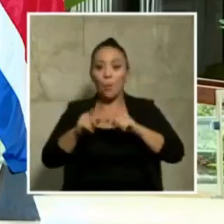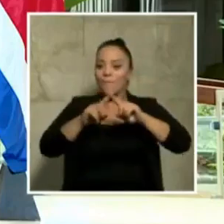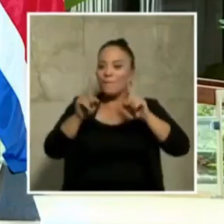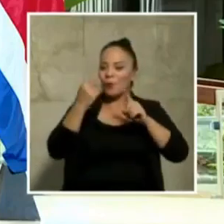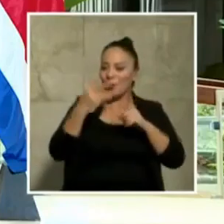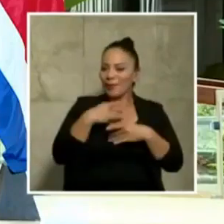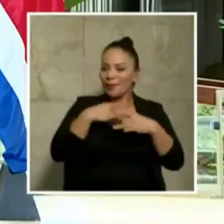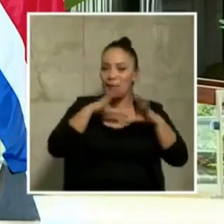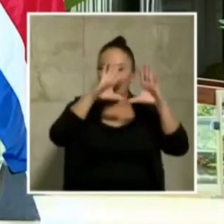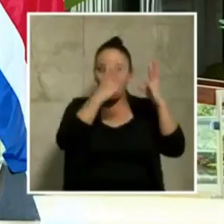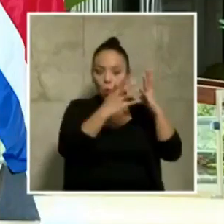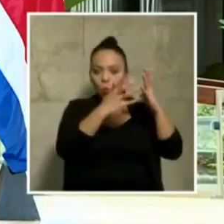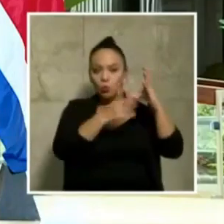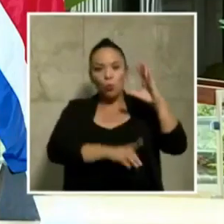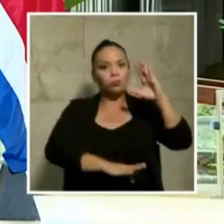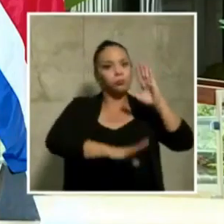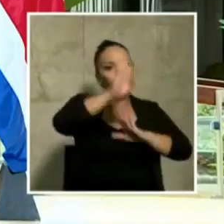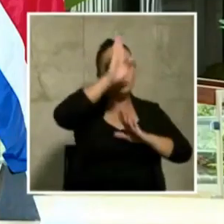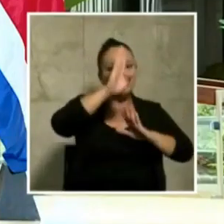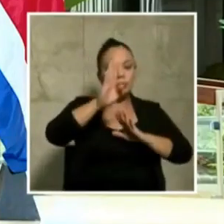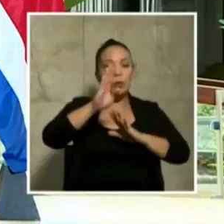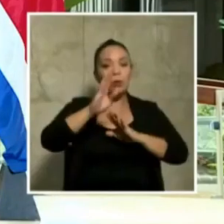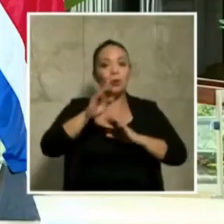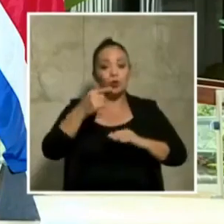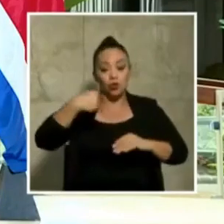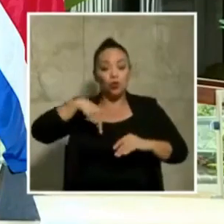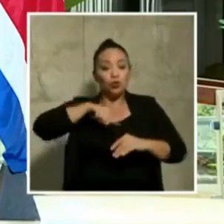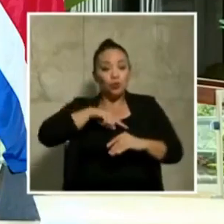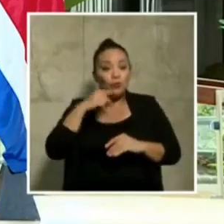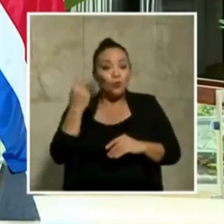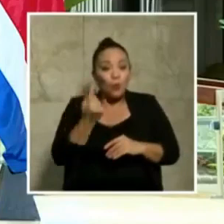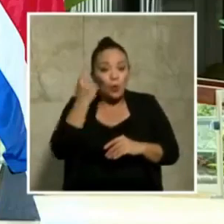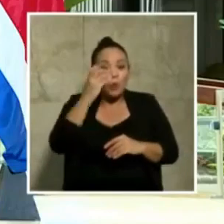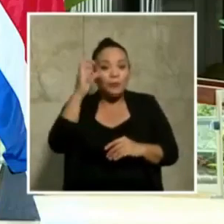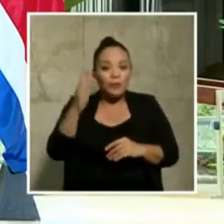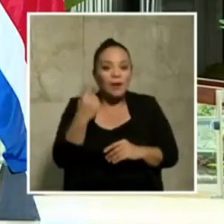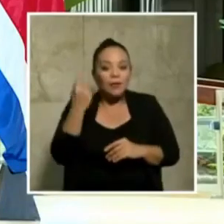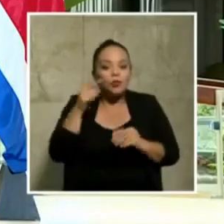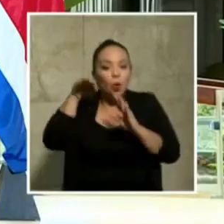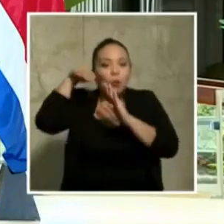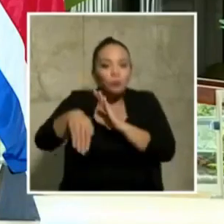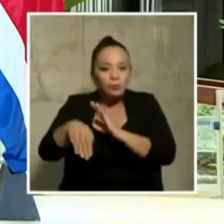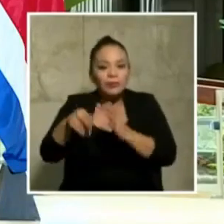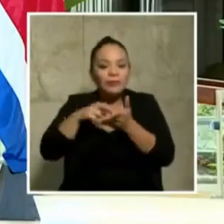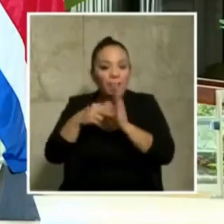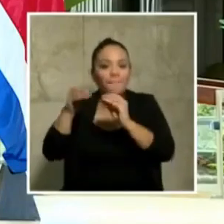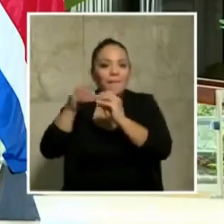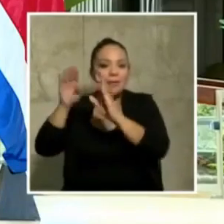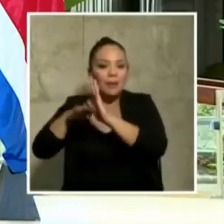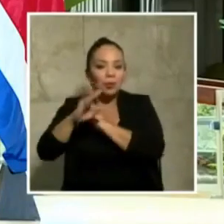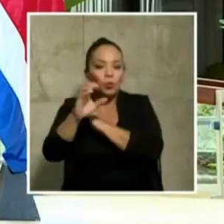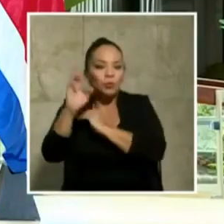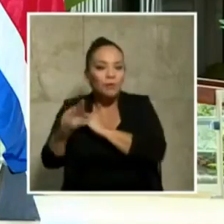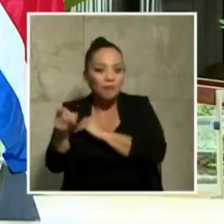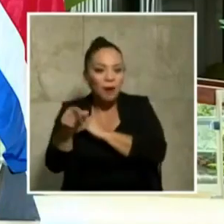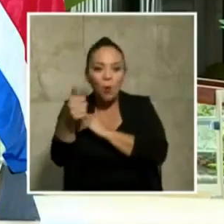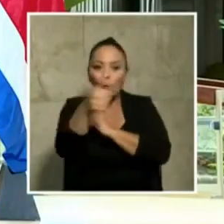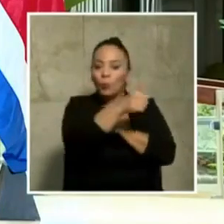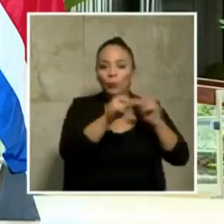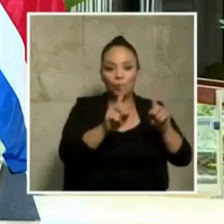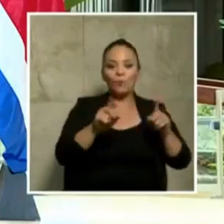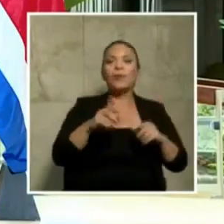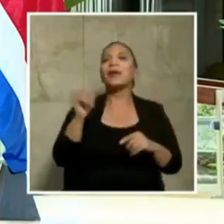continúa subiendo. Vamos cayendo solo nosotros. Vamos cayendo solo nosotros. Entonces, eso es como decir que un buen